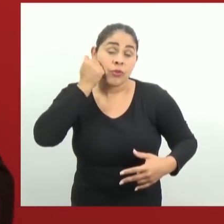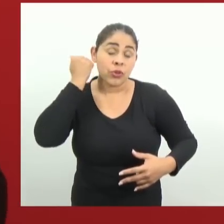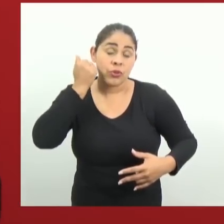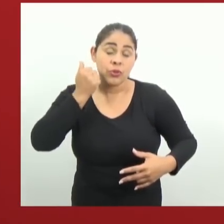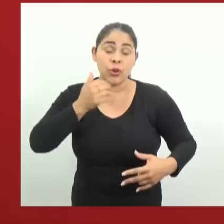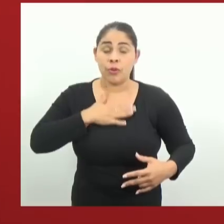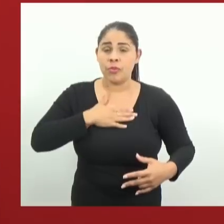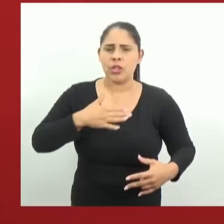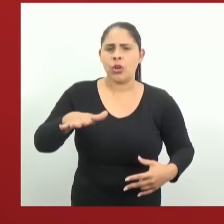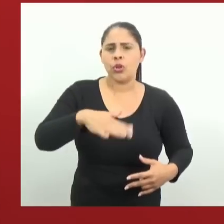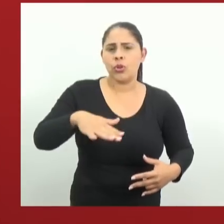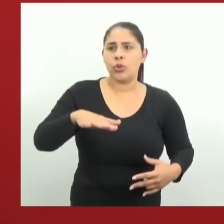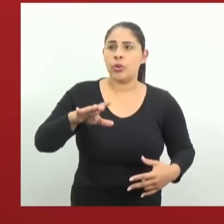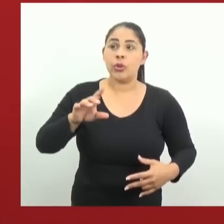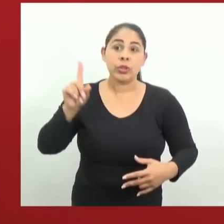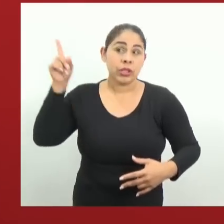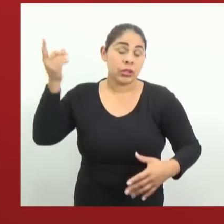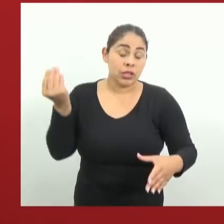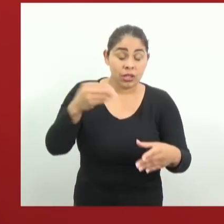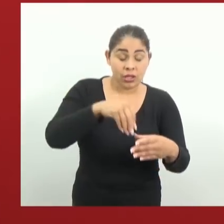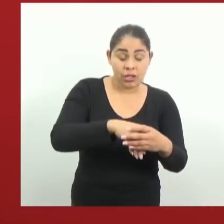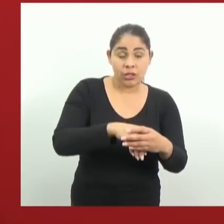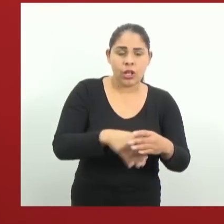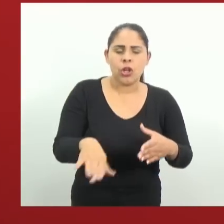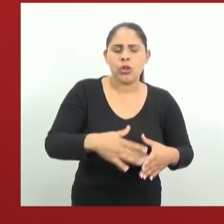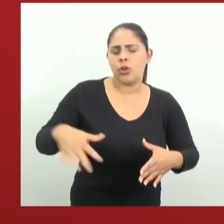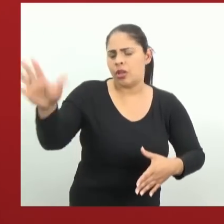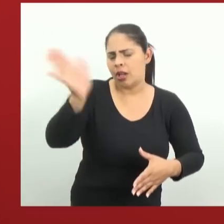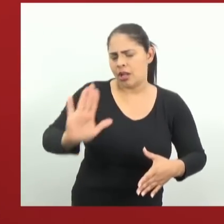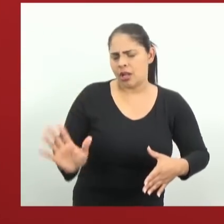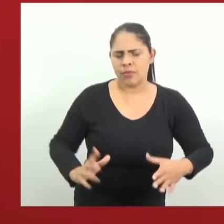¿Cómo traemos fruto? Por la presencia y la palabra.